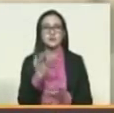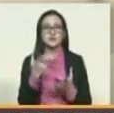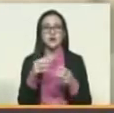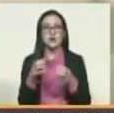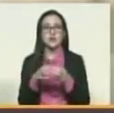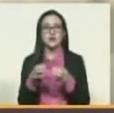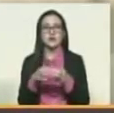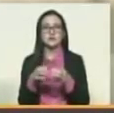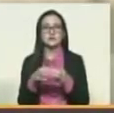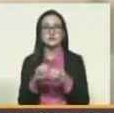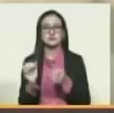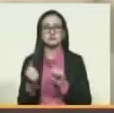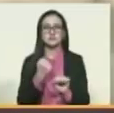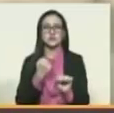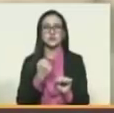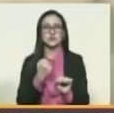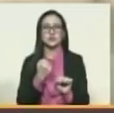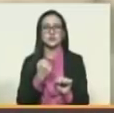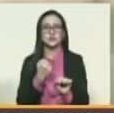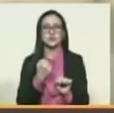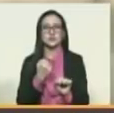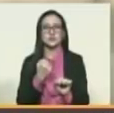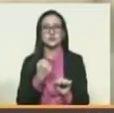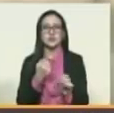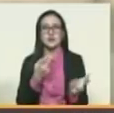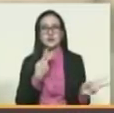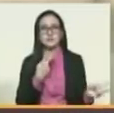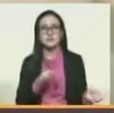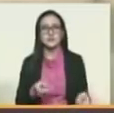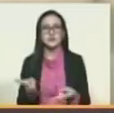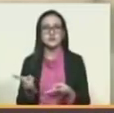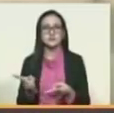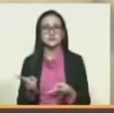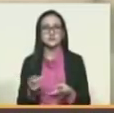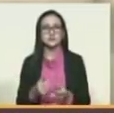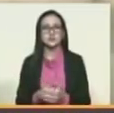esa rechazando esta invitación.